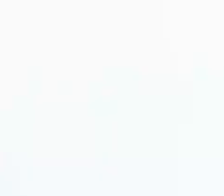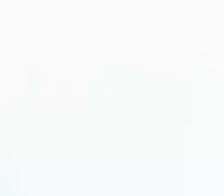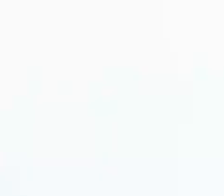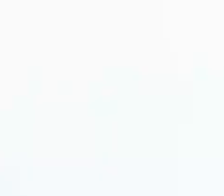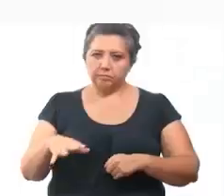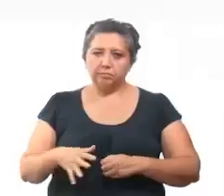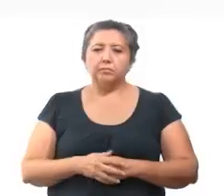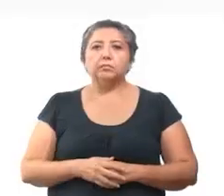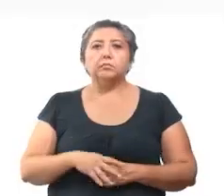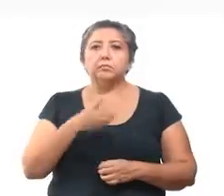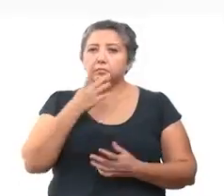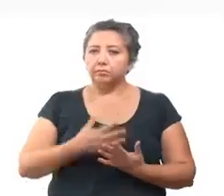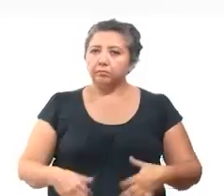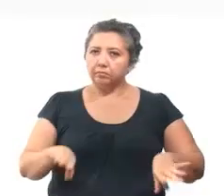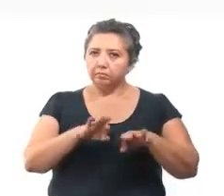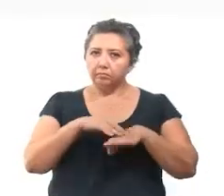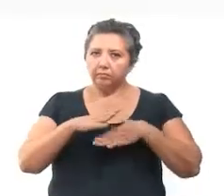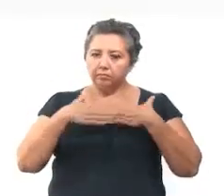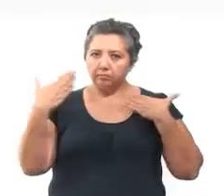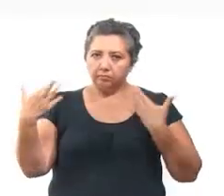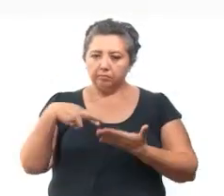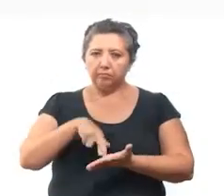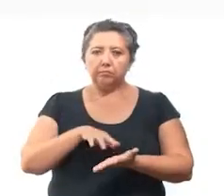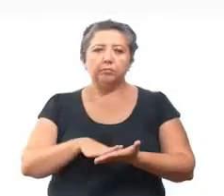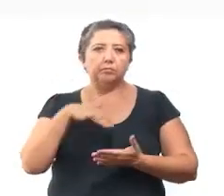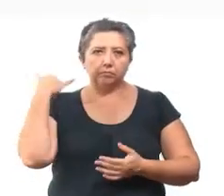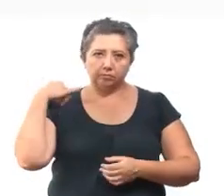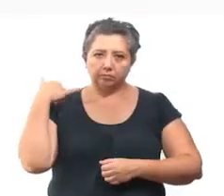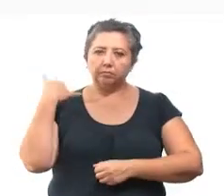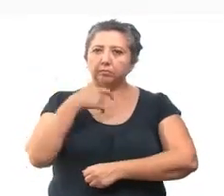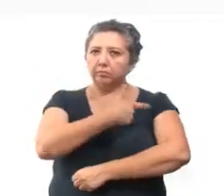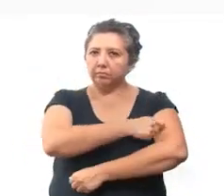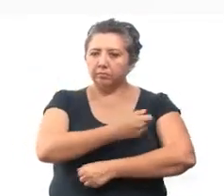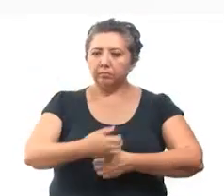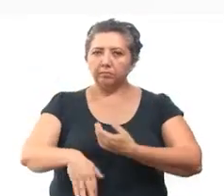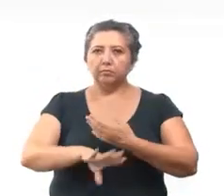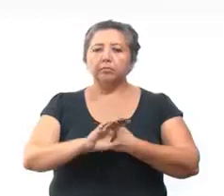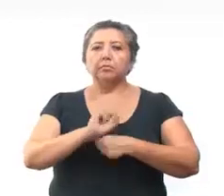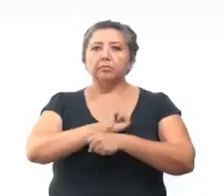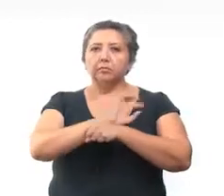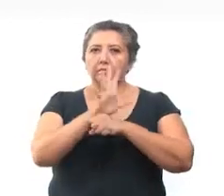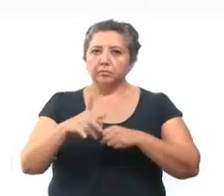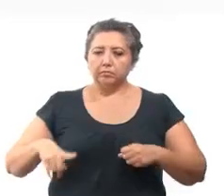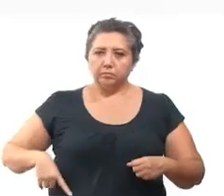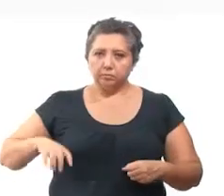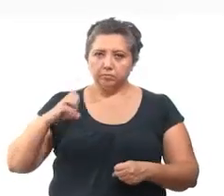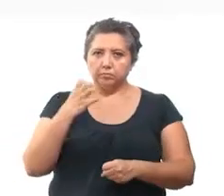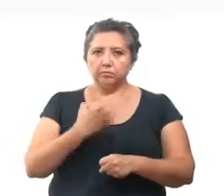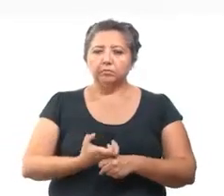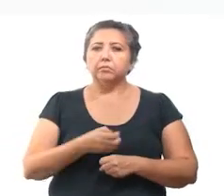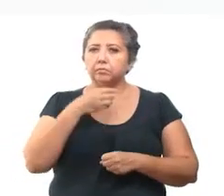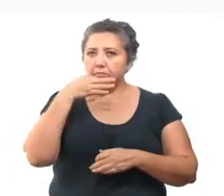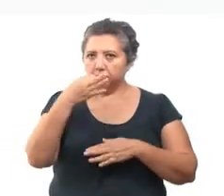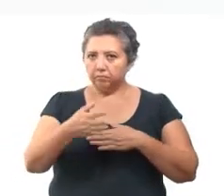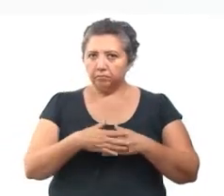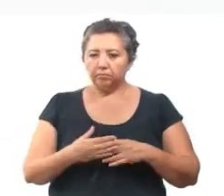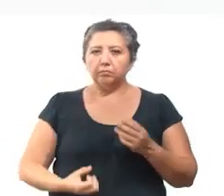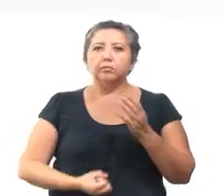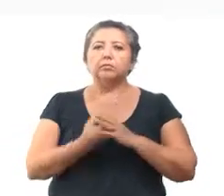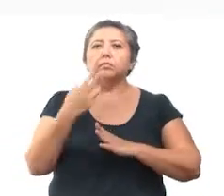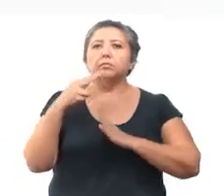Gracias, doctora Anaí. Tras el importante avance que registra Yucatán en la vacunación contra el coronavirus, el gobierno del estado anuncia